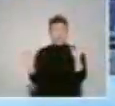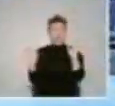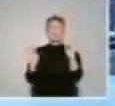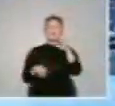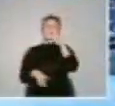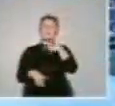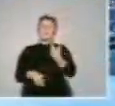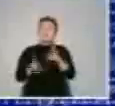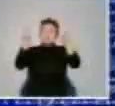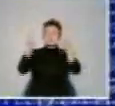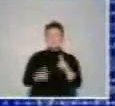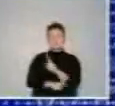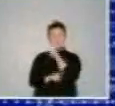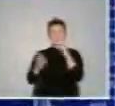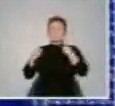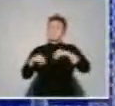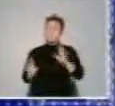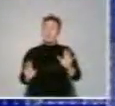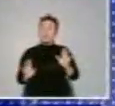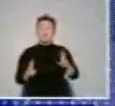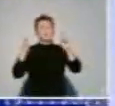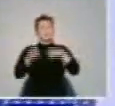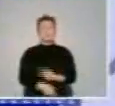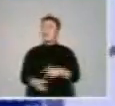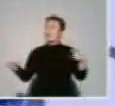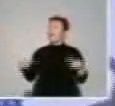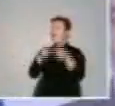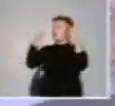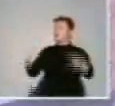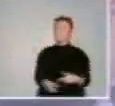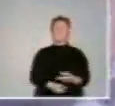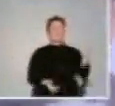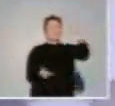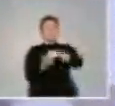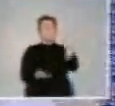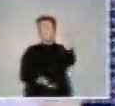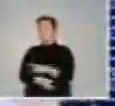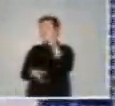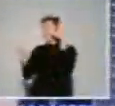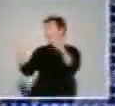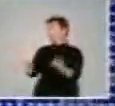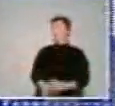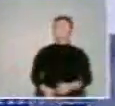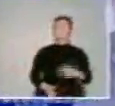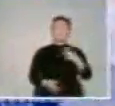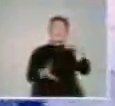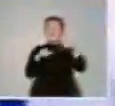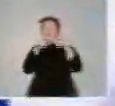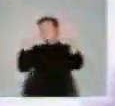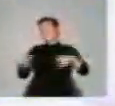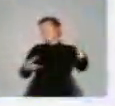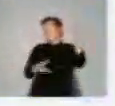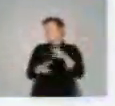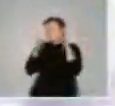me mandé a mudar. ¿Qué coñazo? Yo no vengo más. ¿Qué coñazo? Yo no